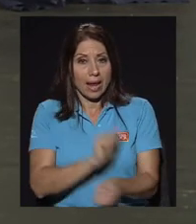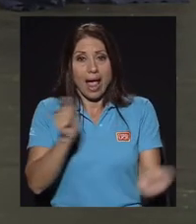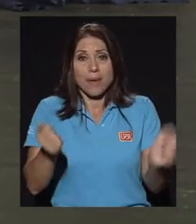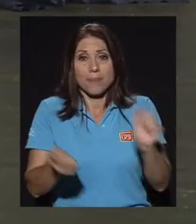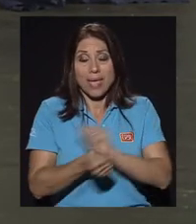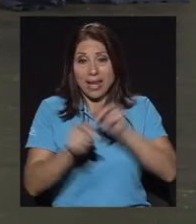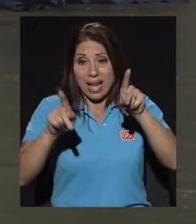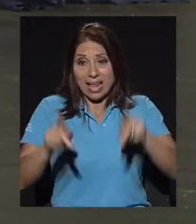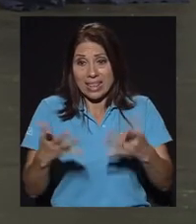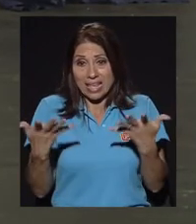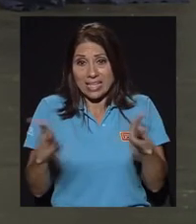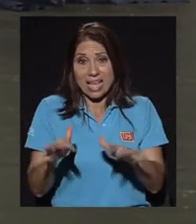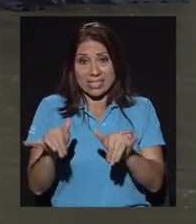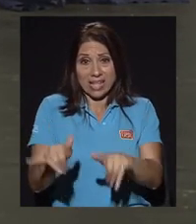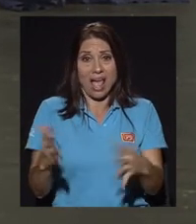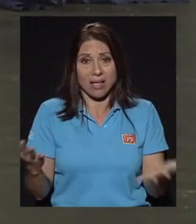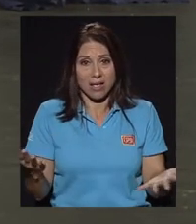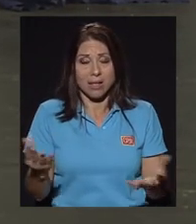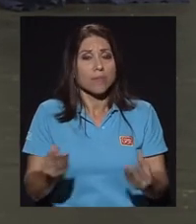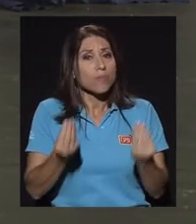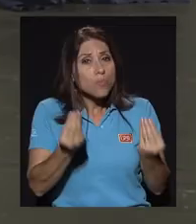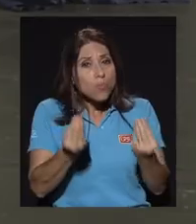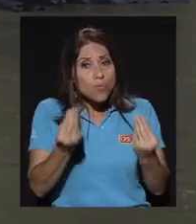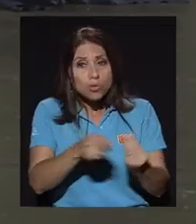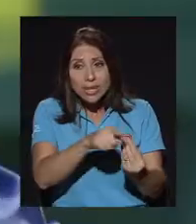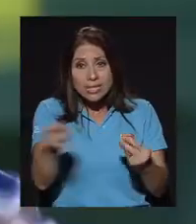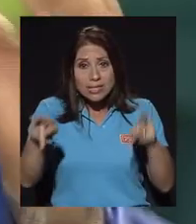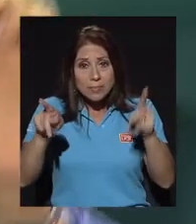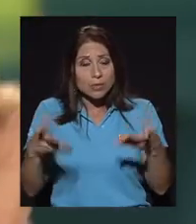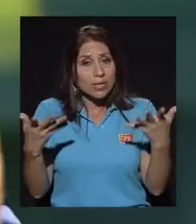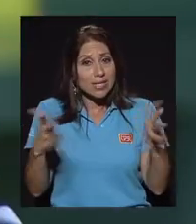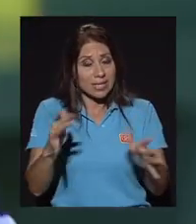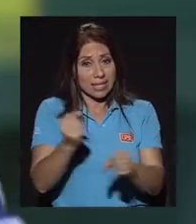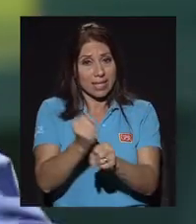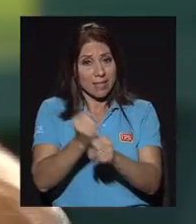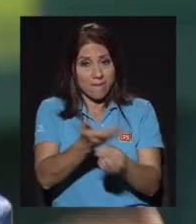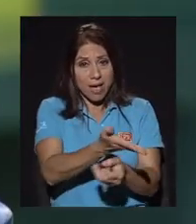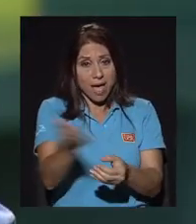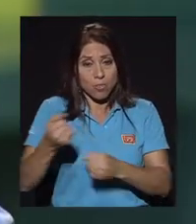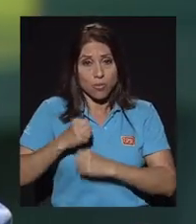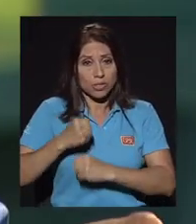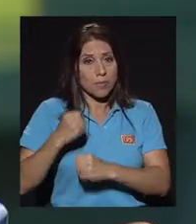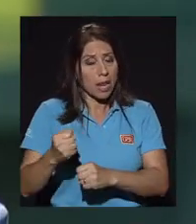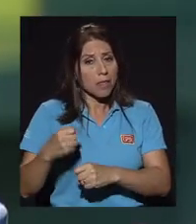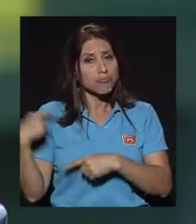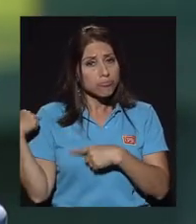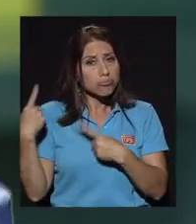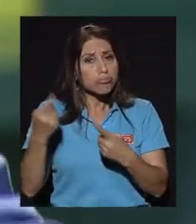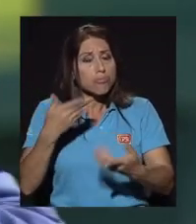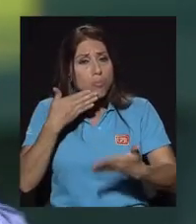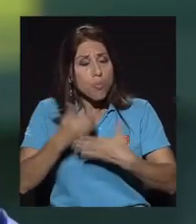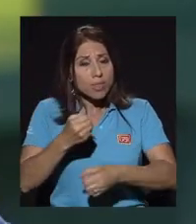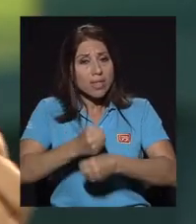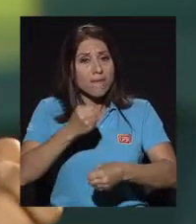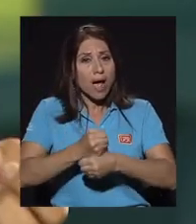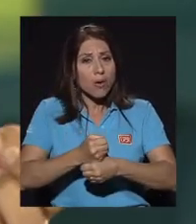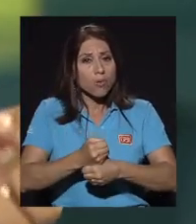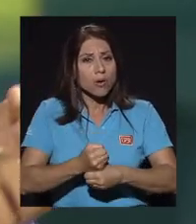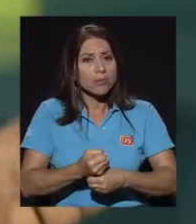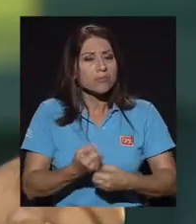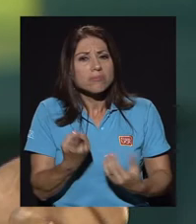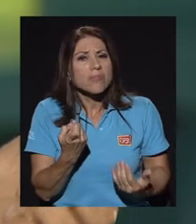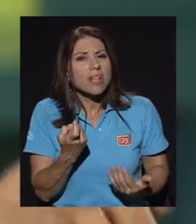a la gente que ya está, muchísimos de los cuales, la gran mayoría, han venido haciendo un buen trabajo. ¿Qué es lo que